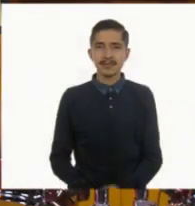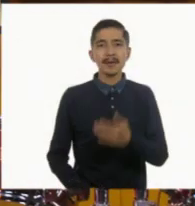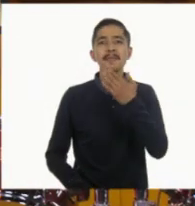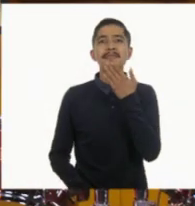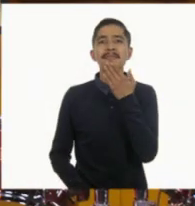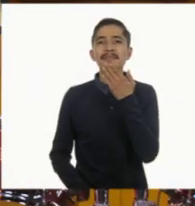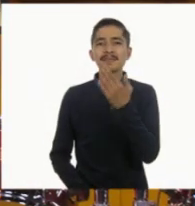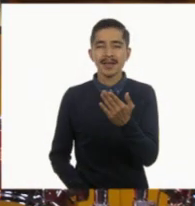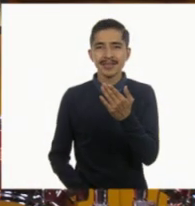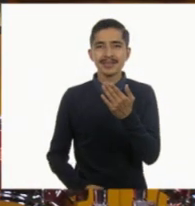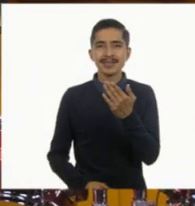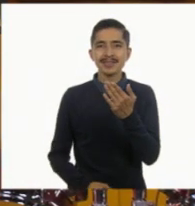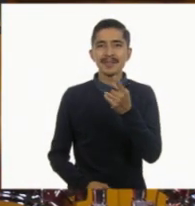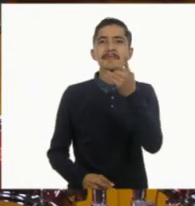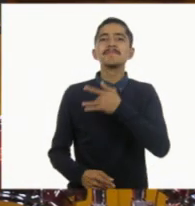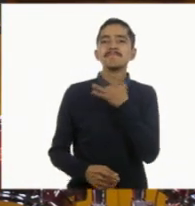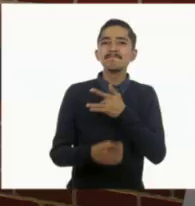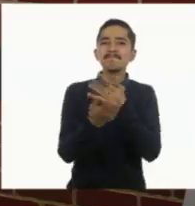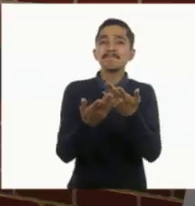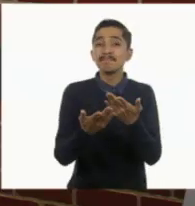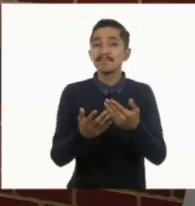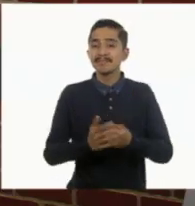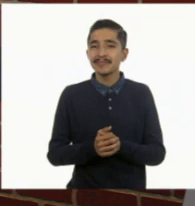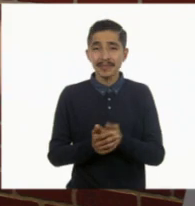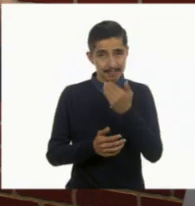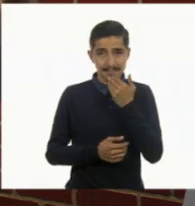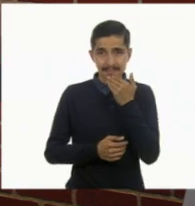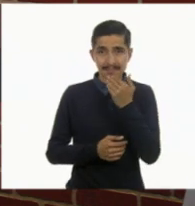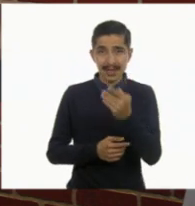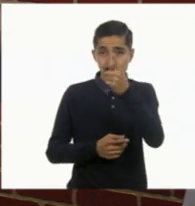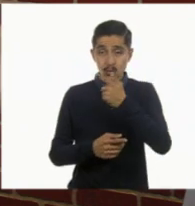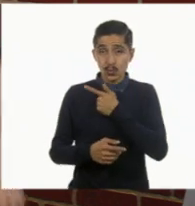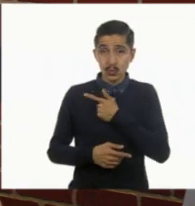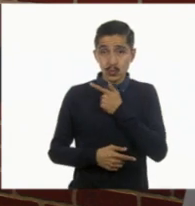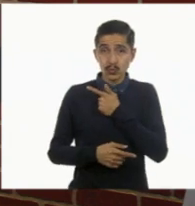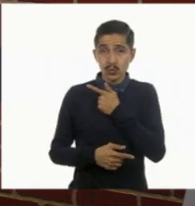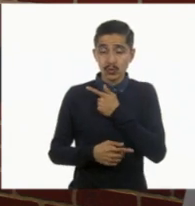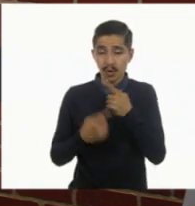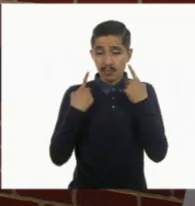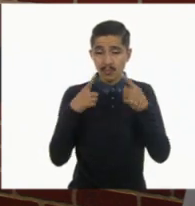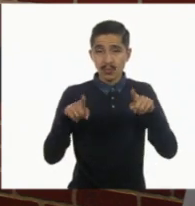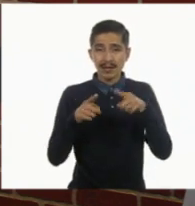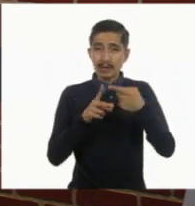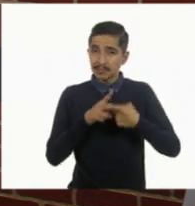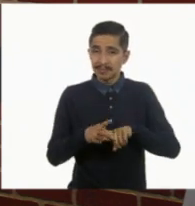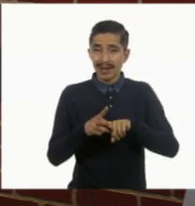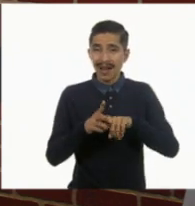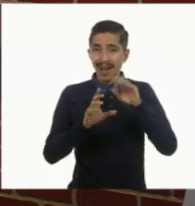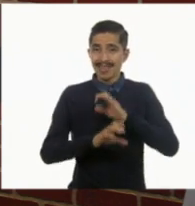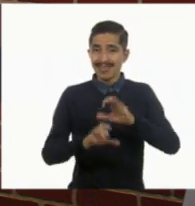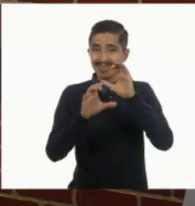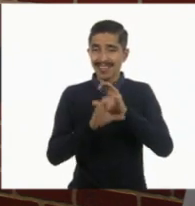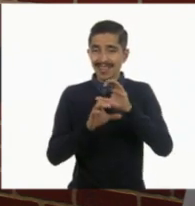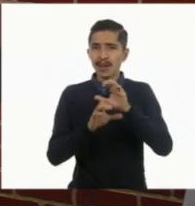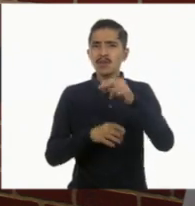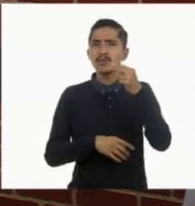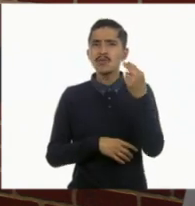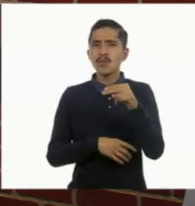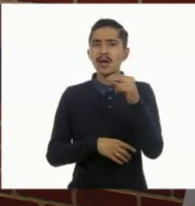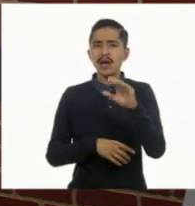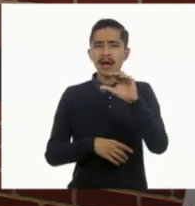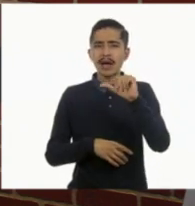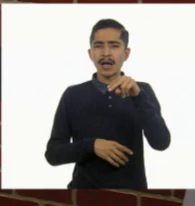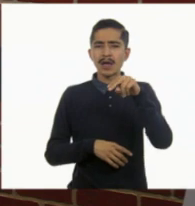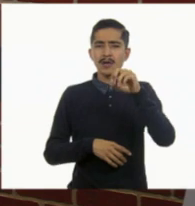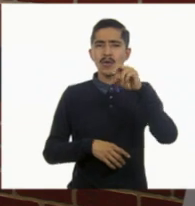Muy bien. ¿Qué tal se sintieron? Muy bien, ¿les gustó la pieza que cantamos al principio del programa? Se llama